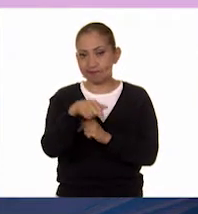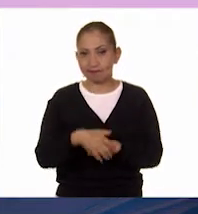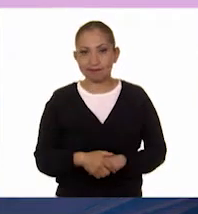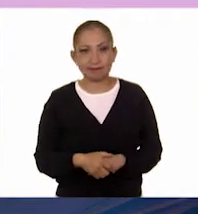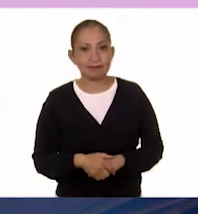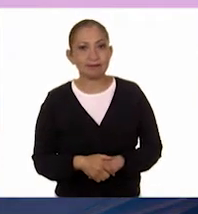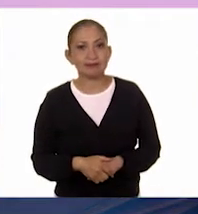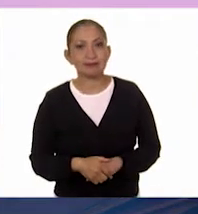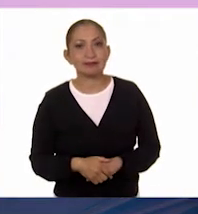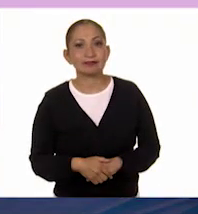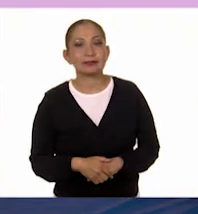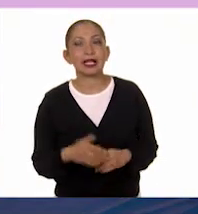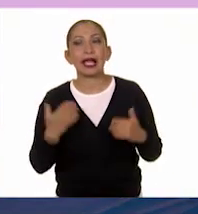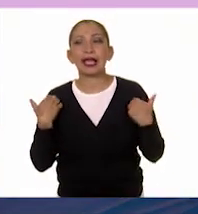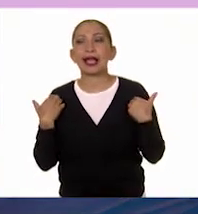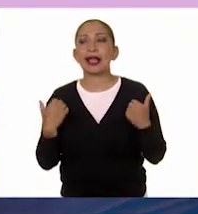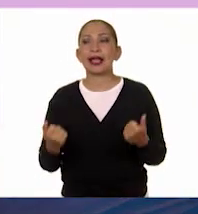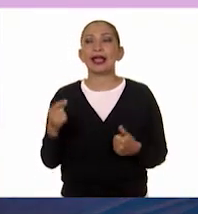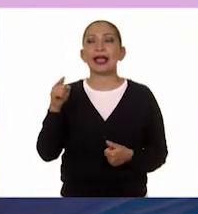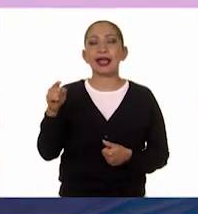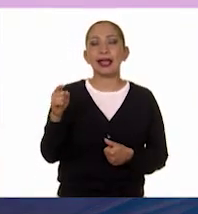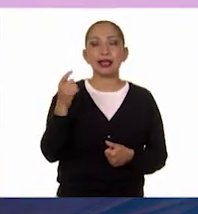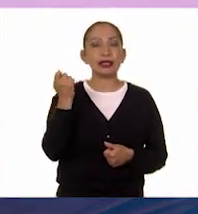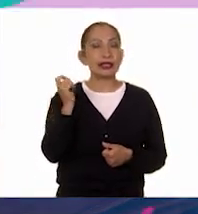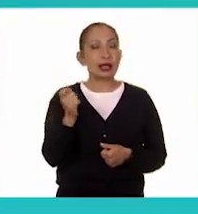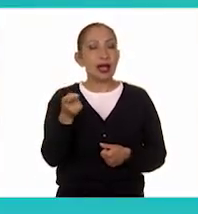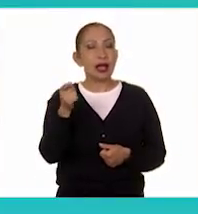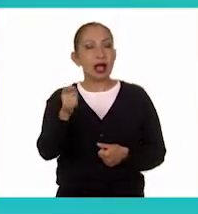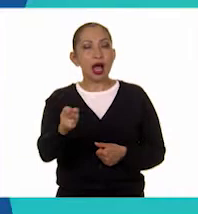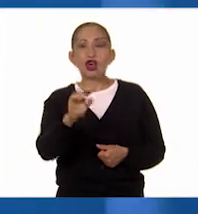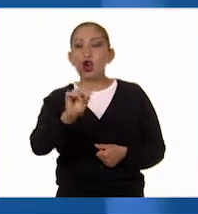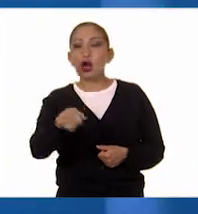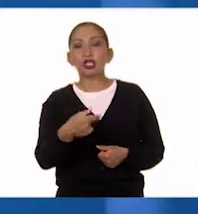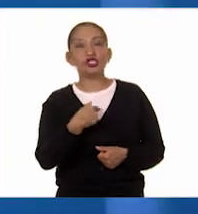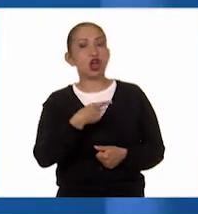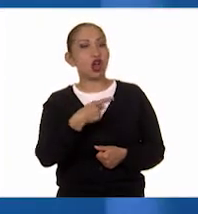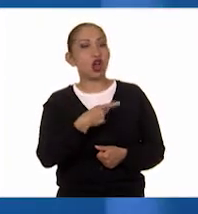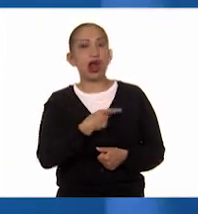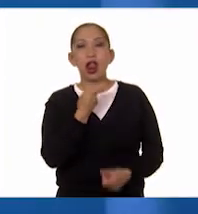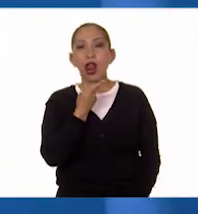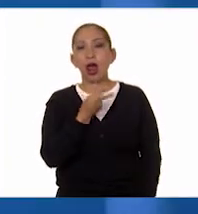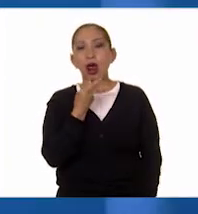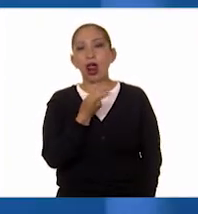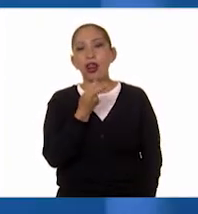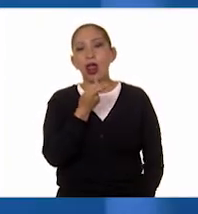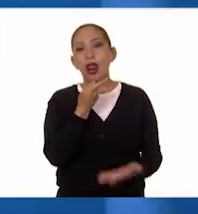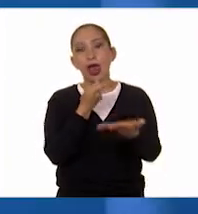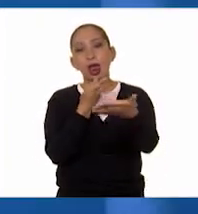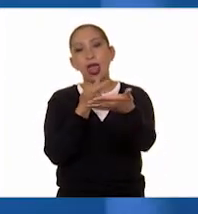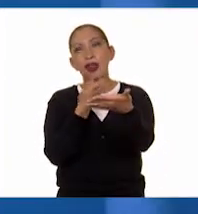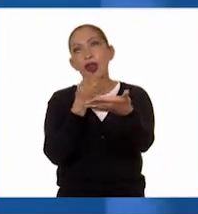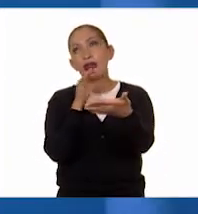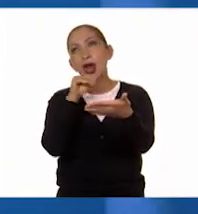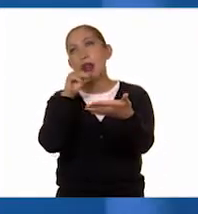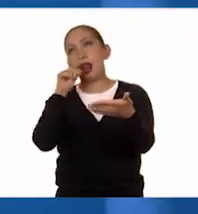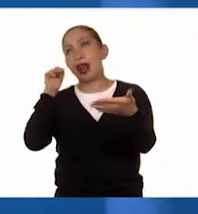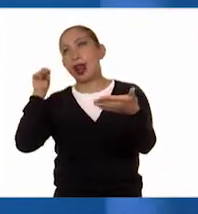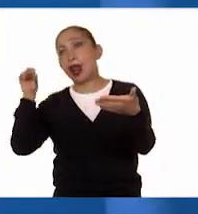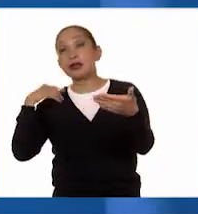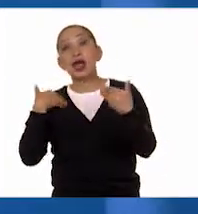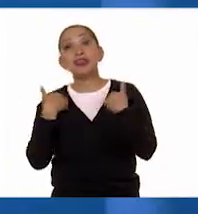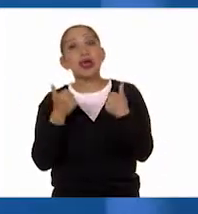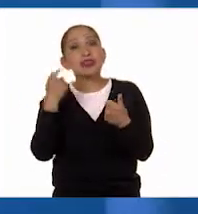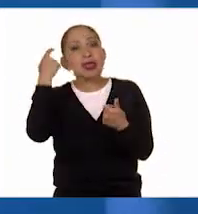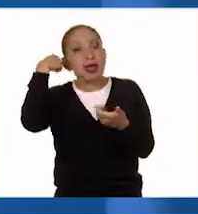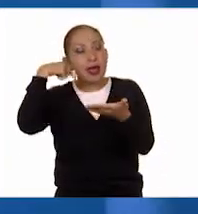adelante. Ah, ya entiendo, Gaby. Entonces, no se trata simplemente de oralizar un escrito, sino de comprenderlo. De